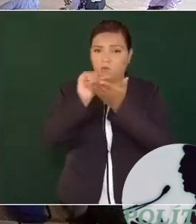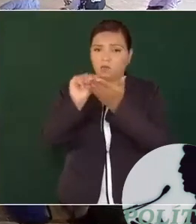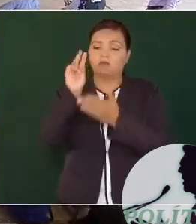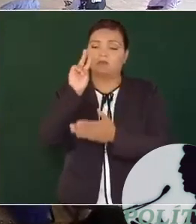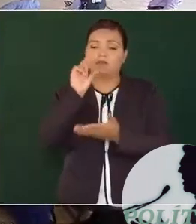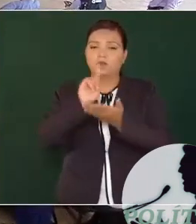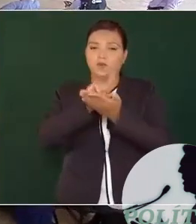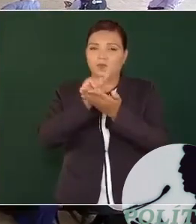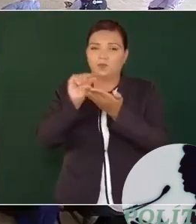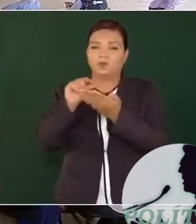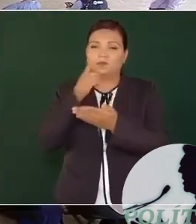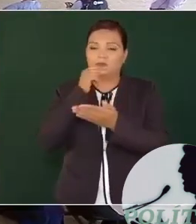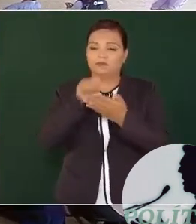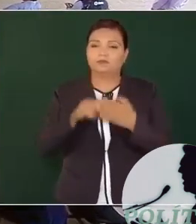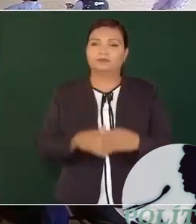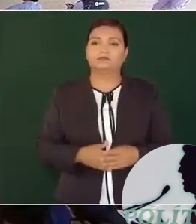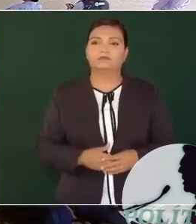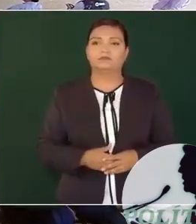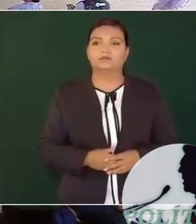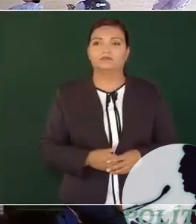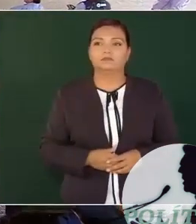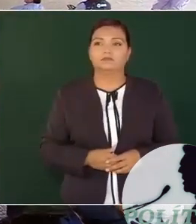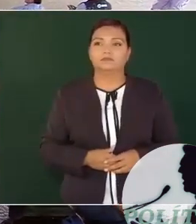ver. Sí.